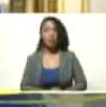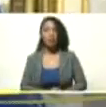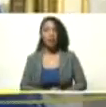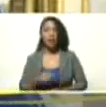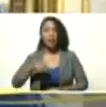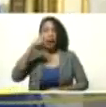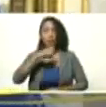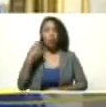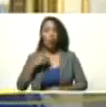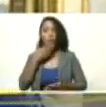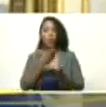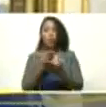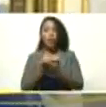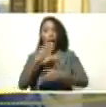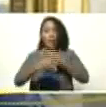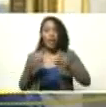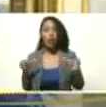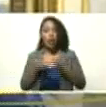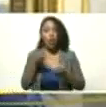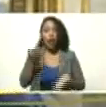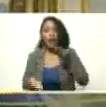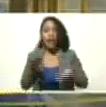nos proponen hacer una reunión balance.